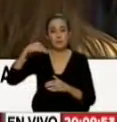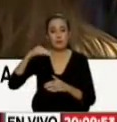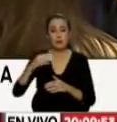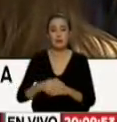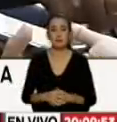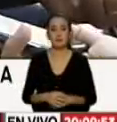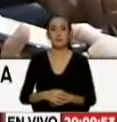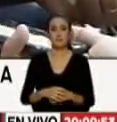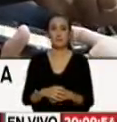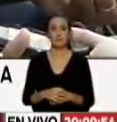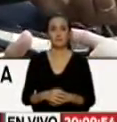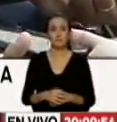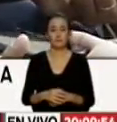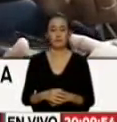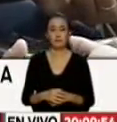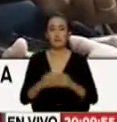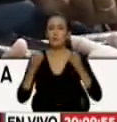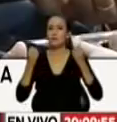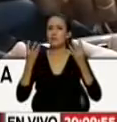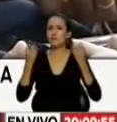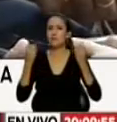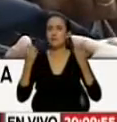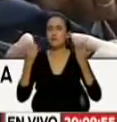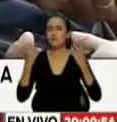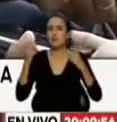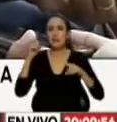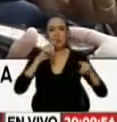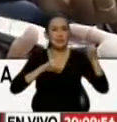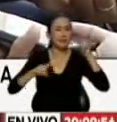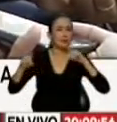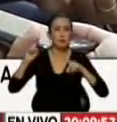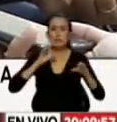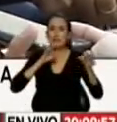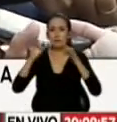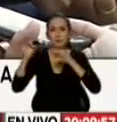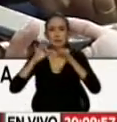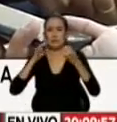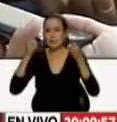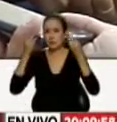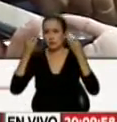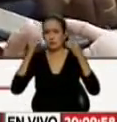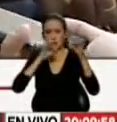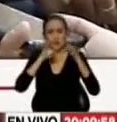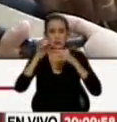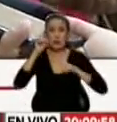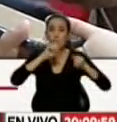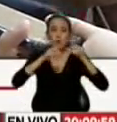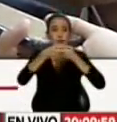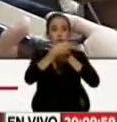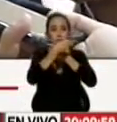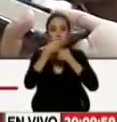manera más corta. Hay montones de interpretaciones falsas de